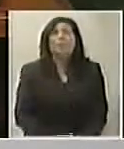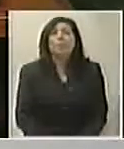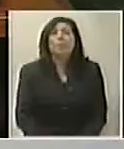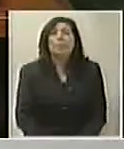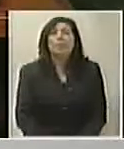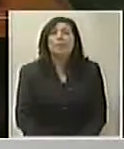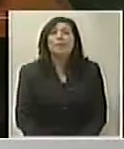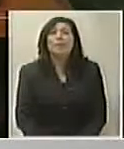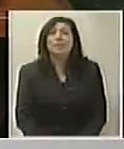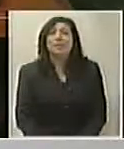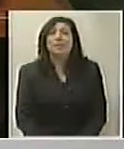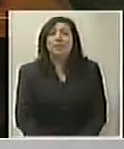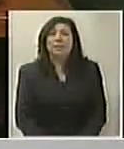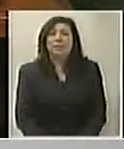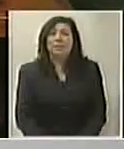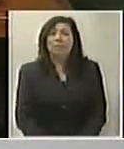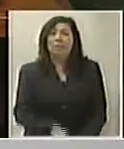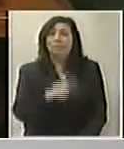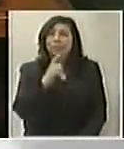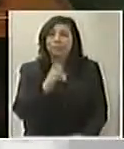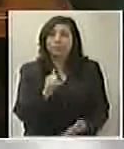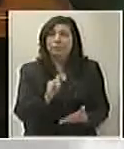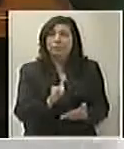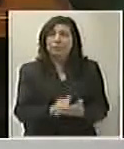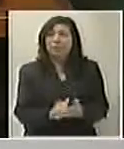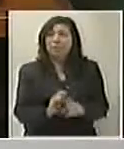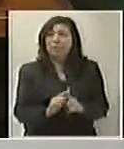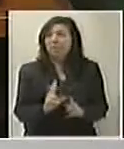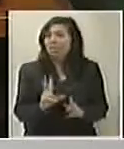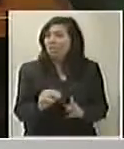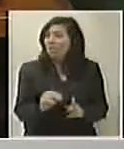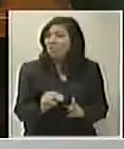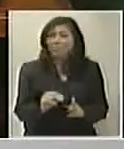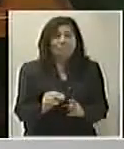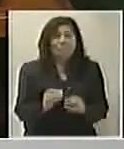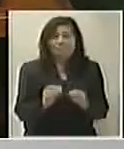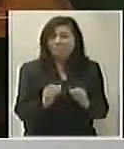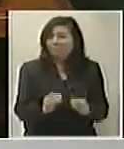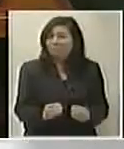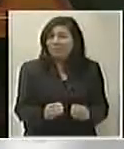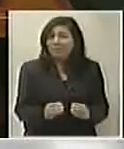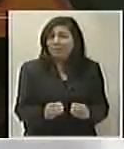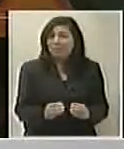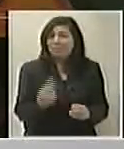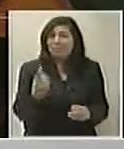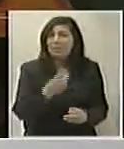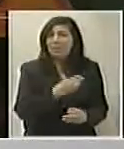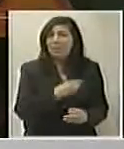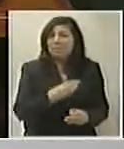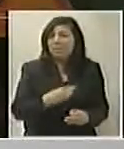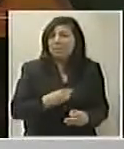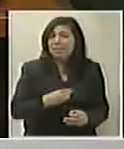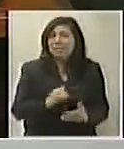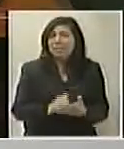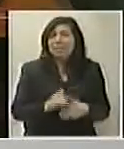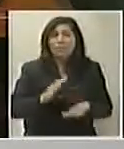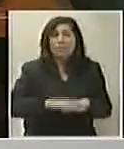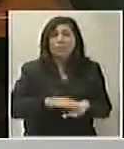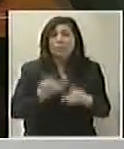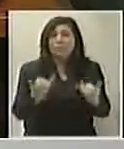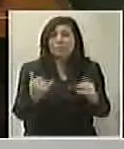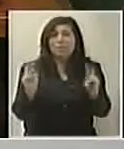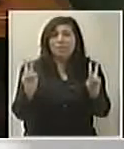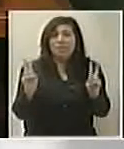Entendemos la airada reacción, pero no convencida, del primer ministro sobre este